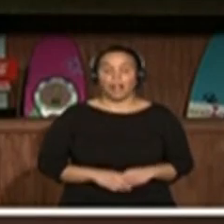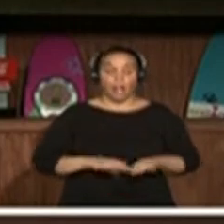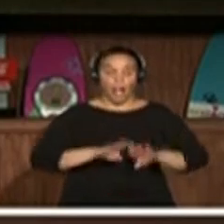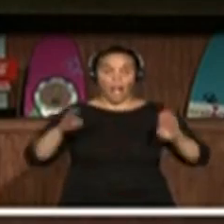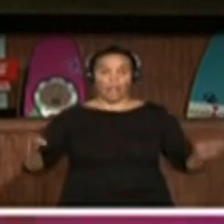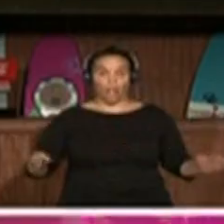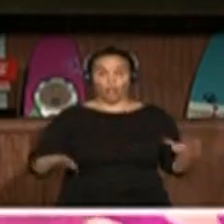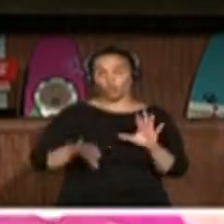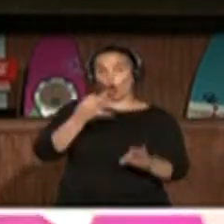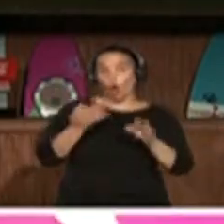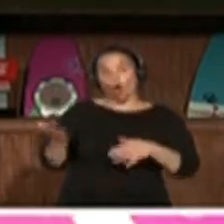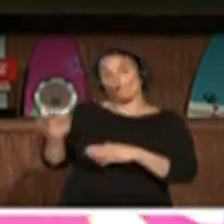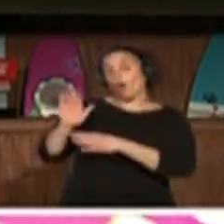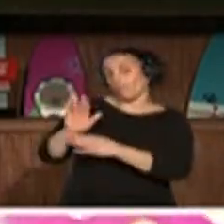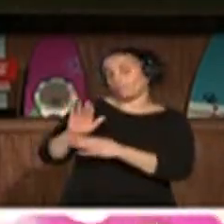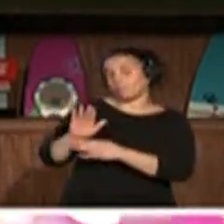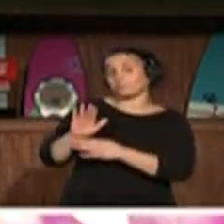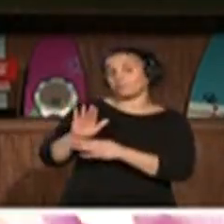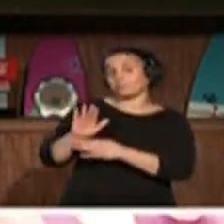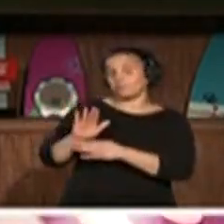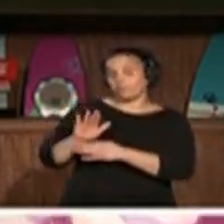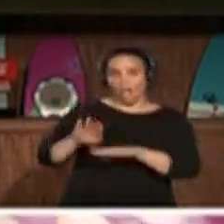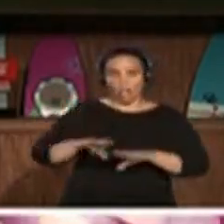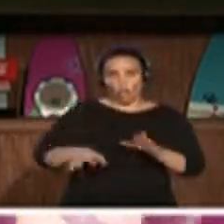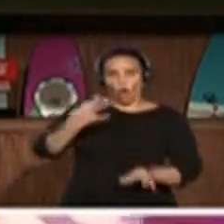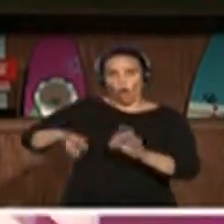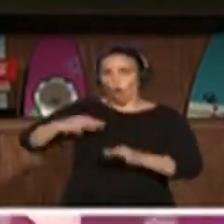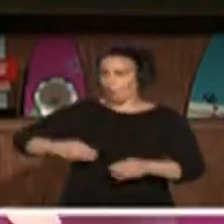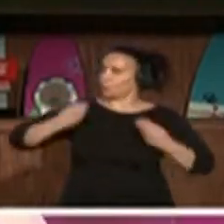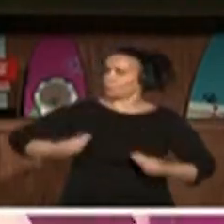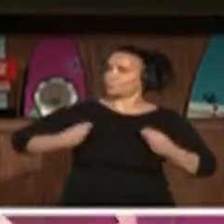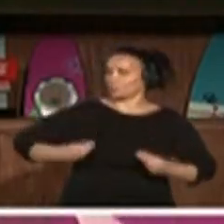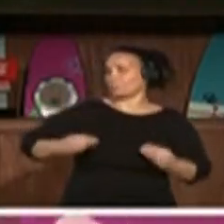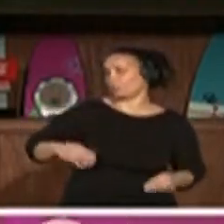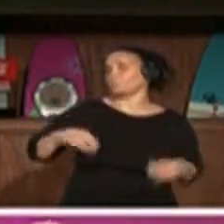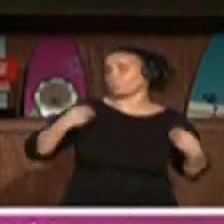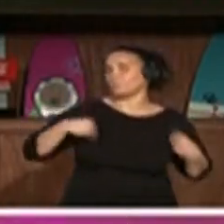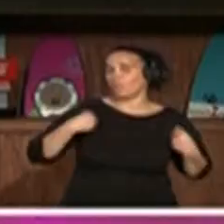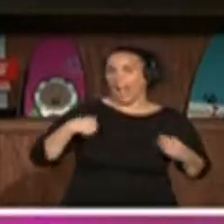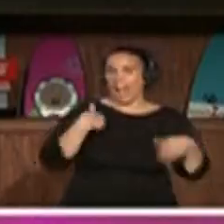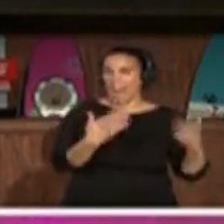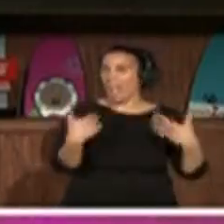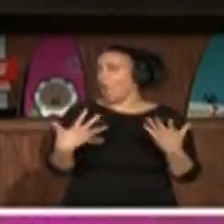traigo una tómbola, tom, tom, tómbola! ¡Que ya aquí está tómbola, tom, tom, tómbola! ¡Regalo un